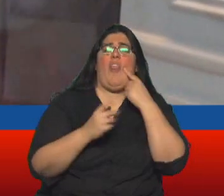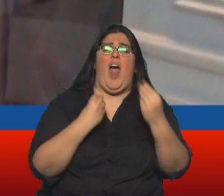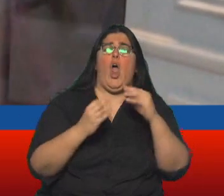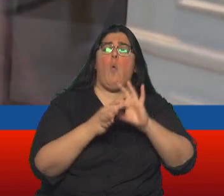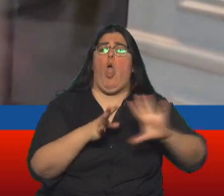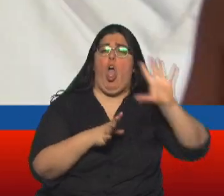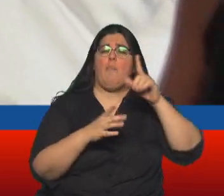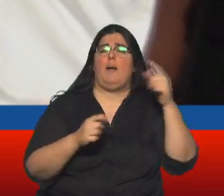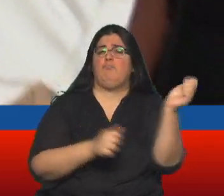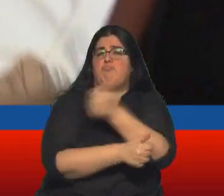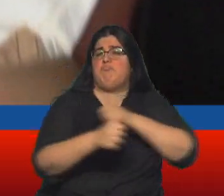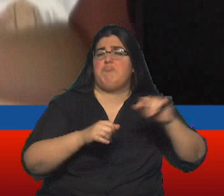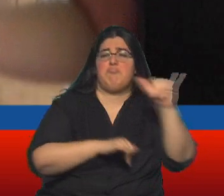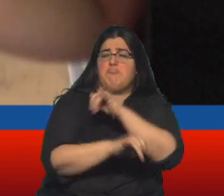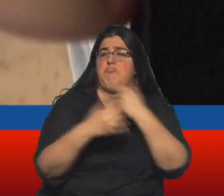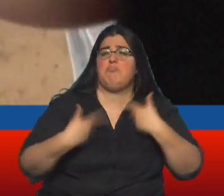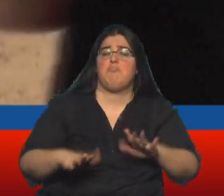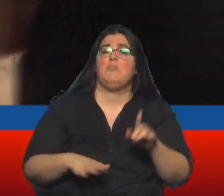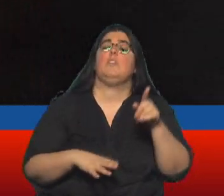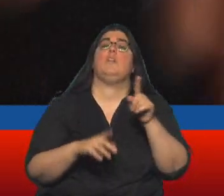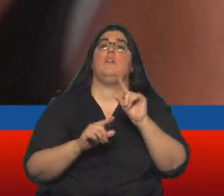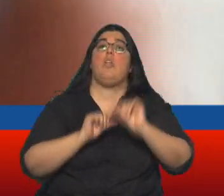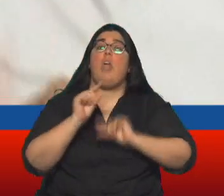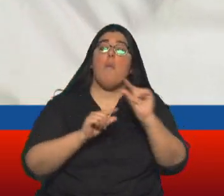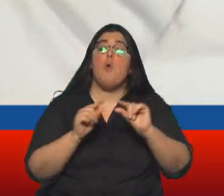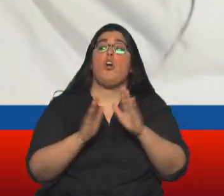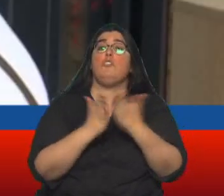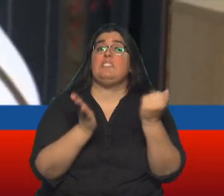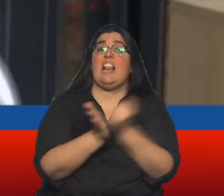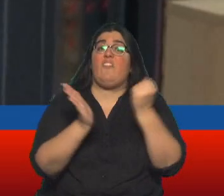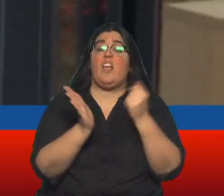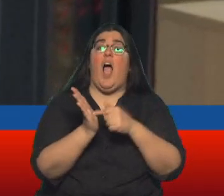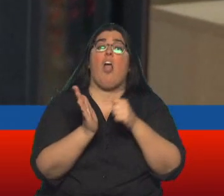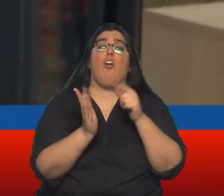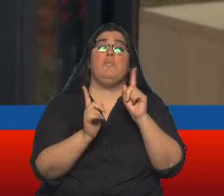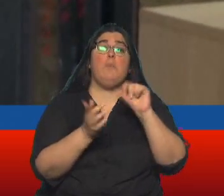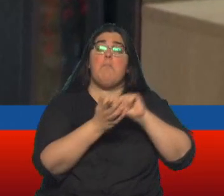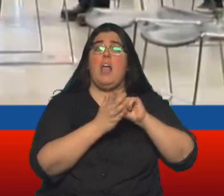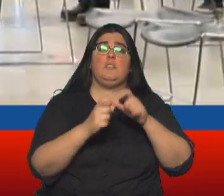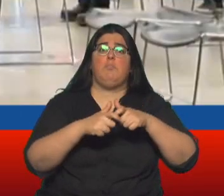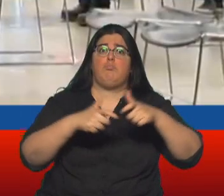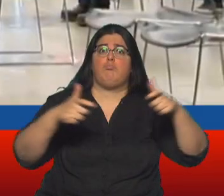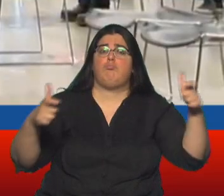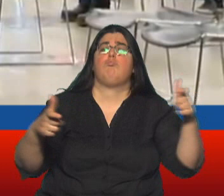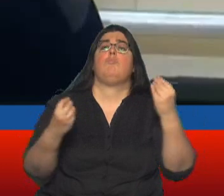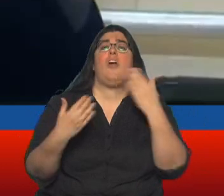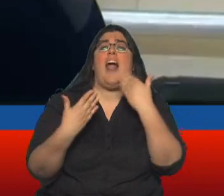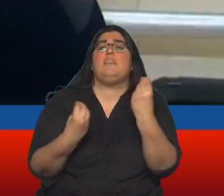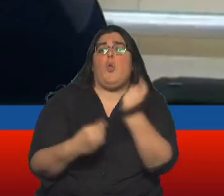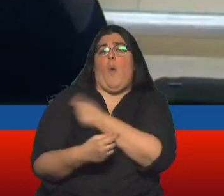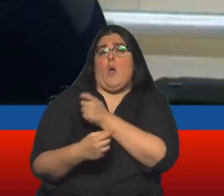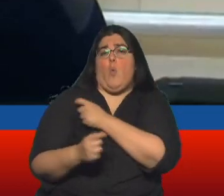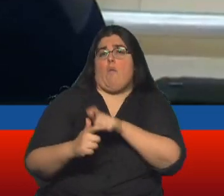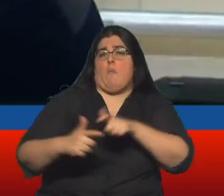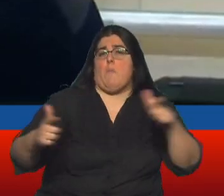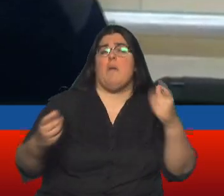uso de este tipo de certificados se fue extendiendo dentro de las fronteras nacionales gracias a la mayor disponibilidad de vacunas por